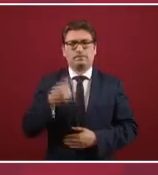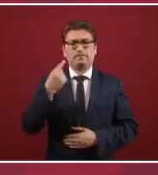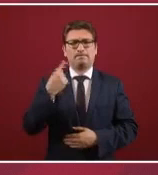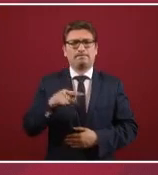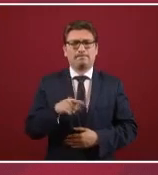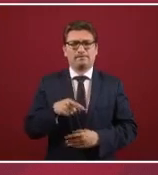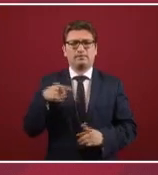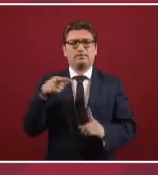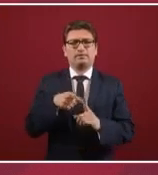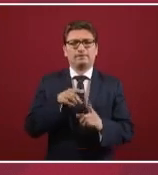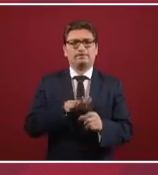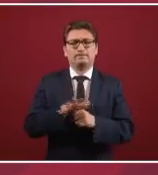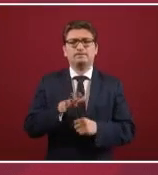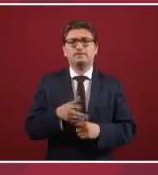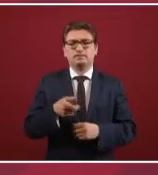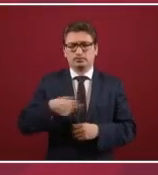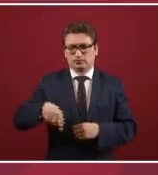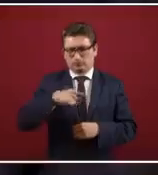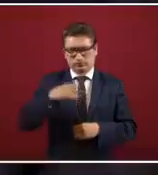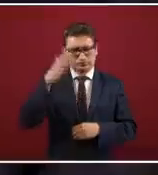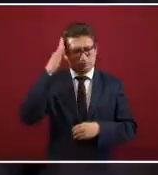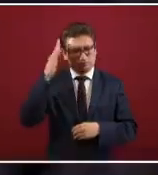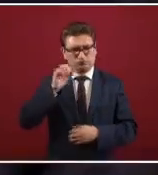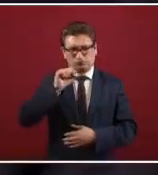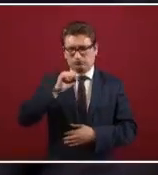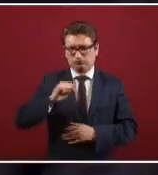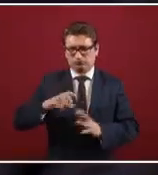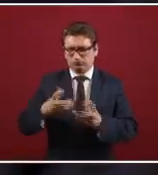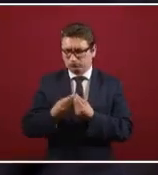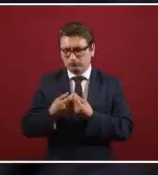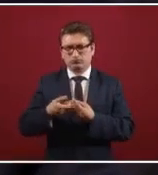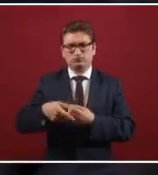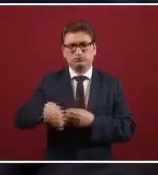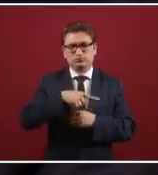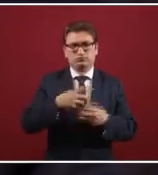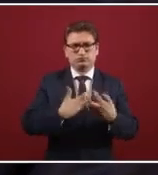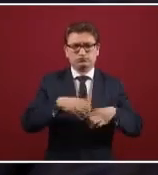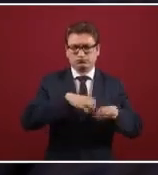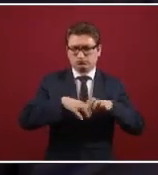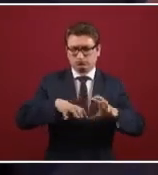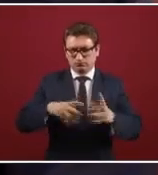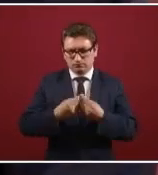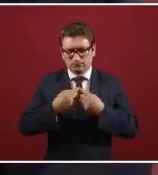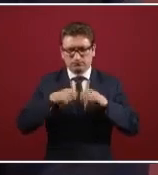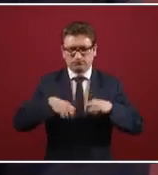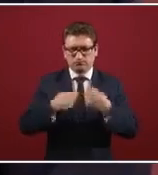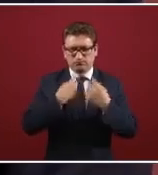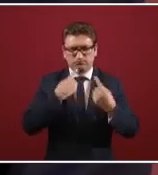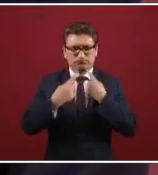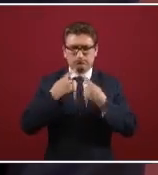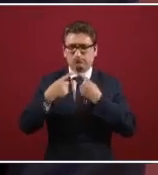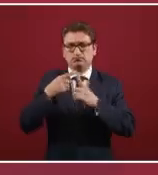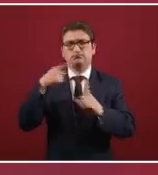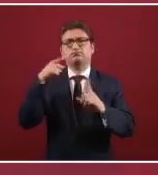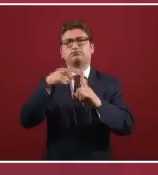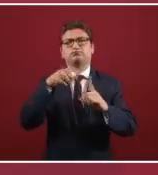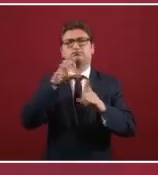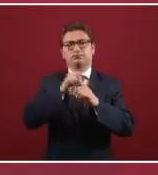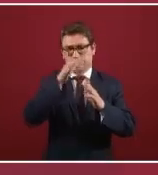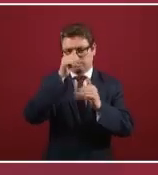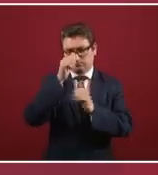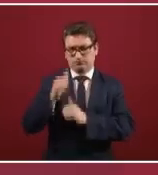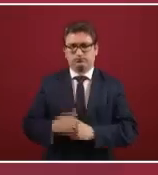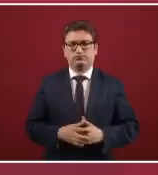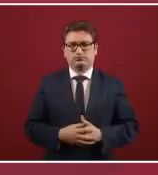con los dirigentes sindicales y los empresarios se busquen acuerdos